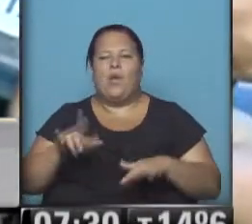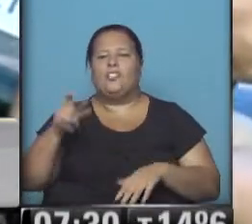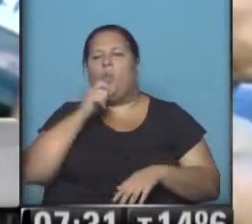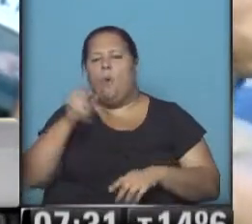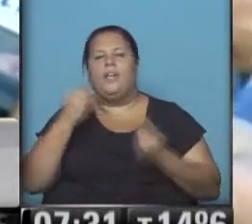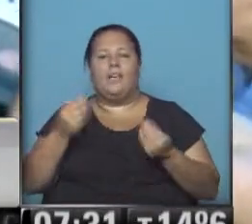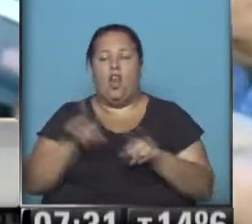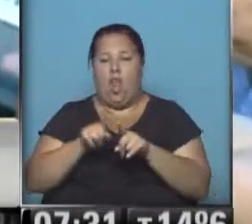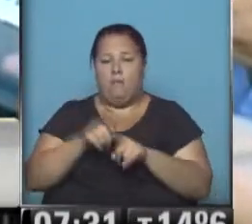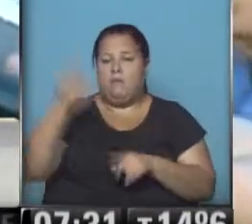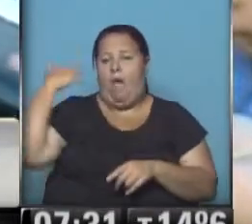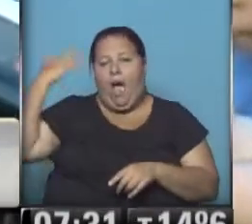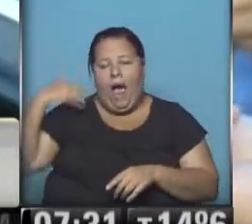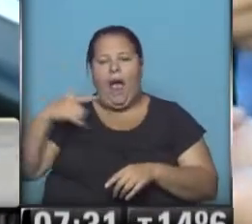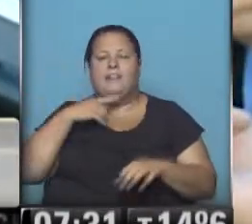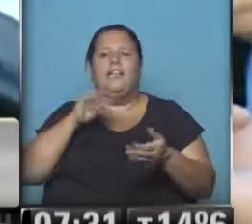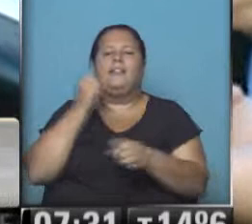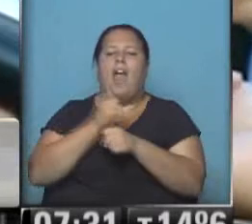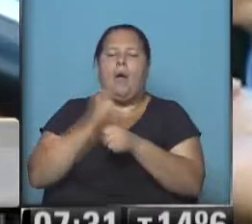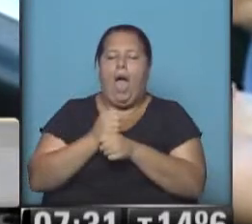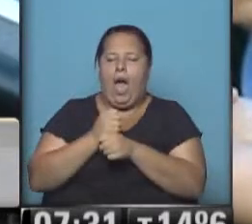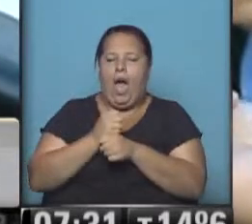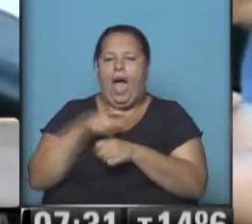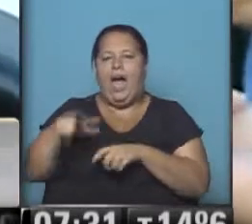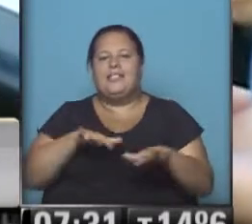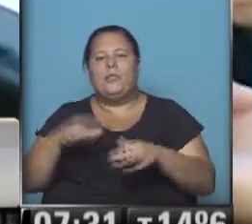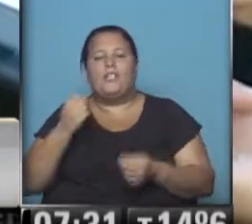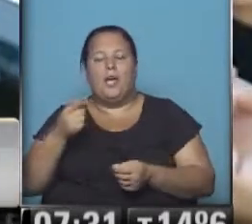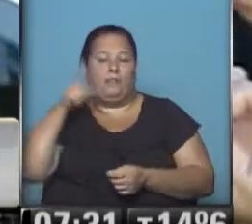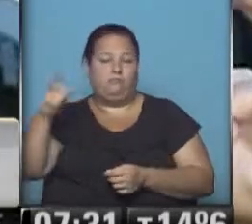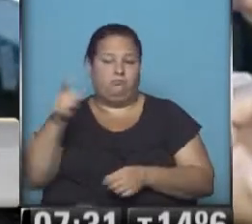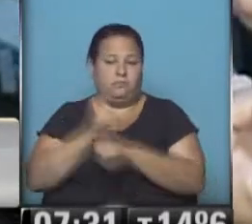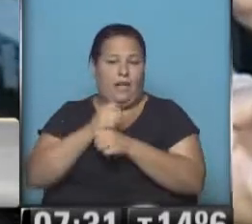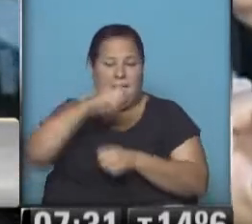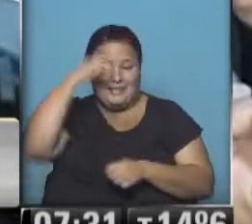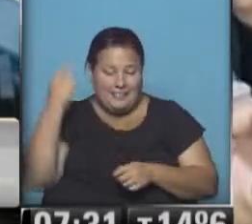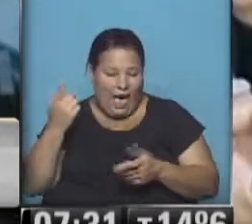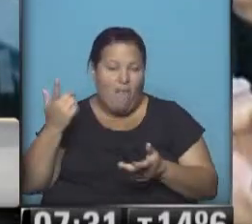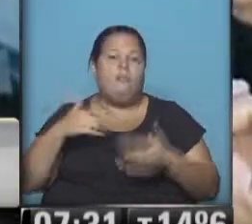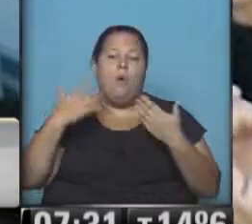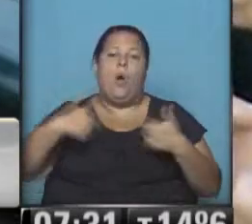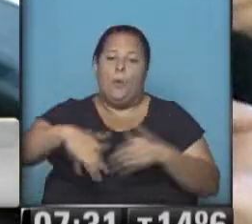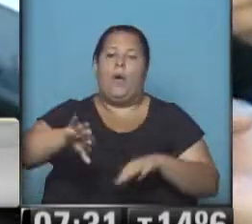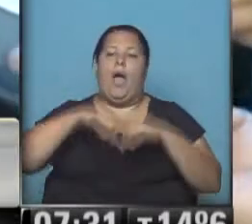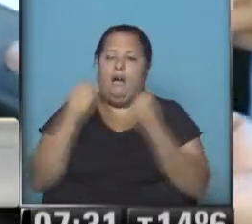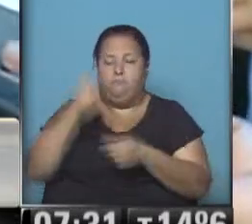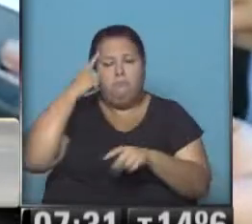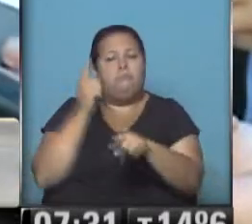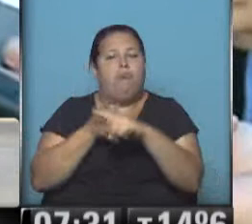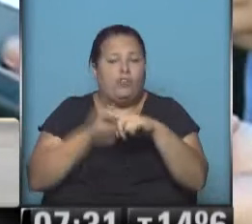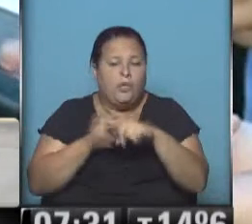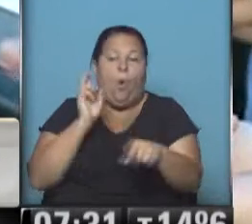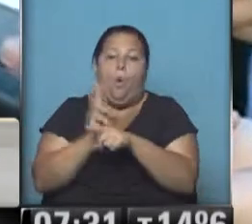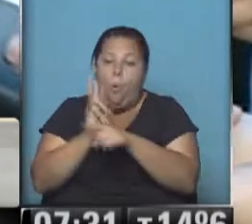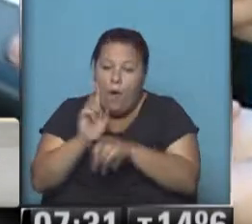deseada como la que sucedió alguna vez cuando se administraban este tipo de situaciones por parte del Estado, va a dar un resultado muy positivo, y el cuidado